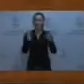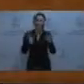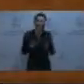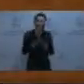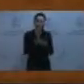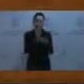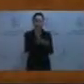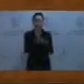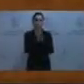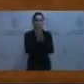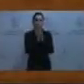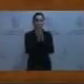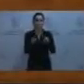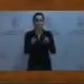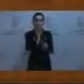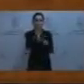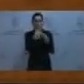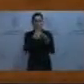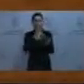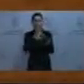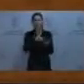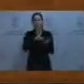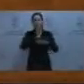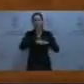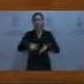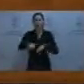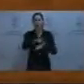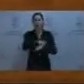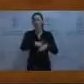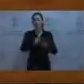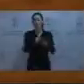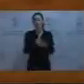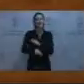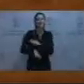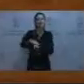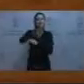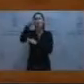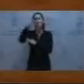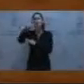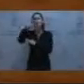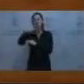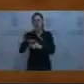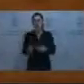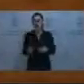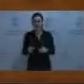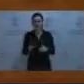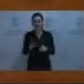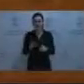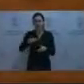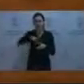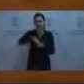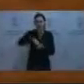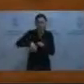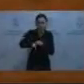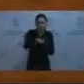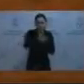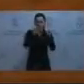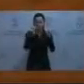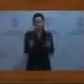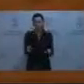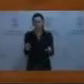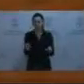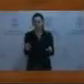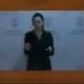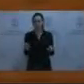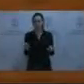que cuenten qué plan tienen para la infraestructura, que es única por su configuración, por su estilo, y que